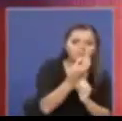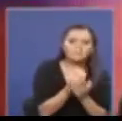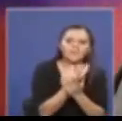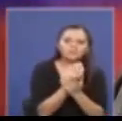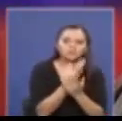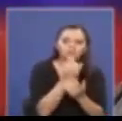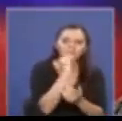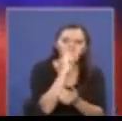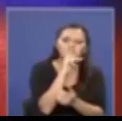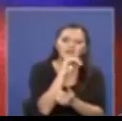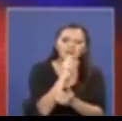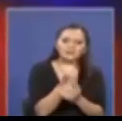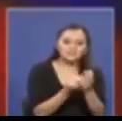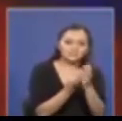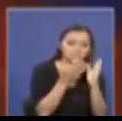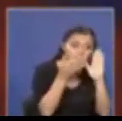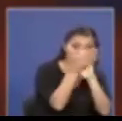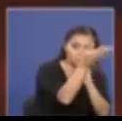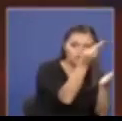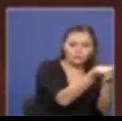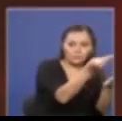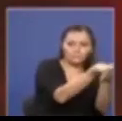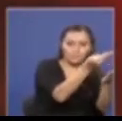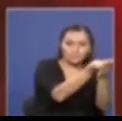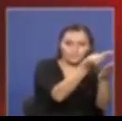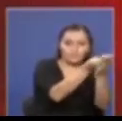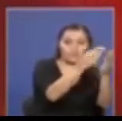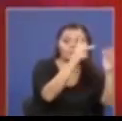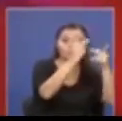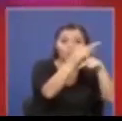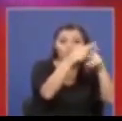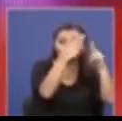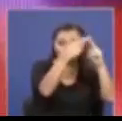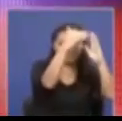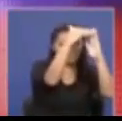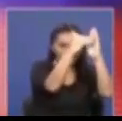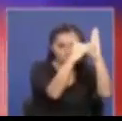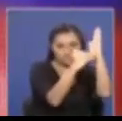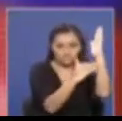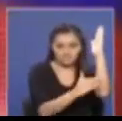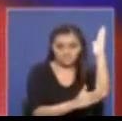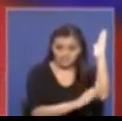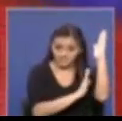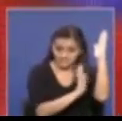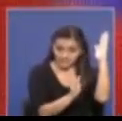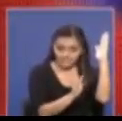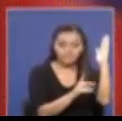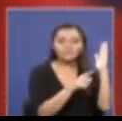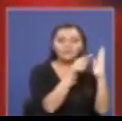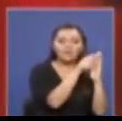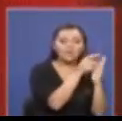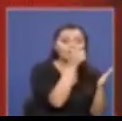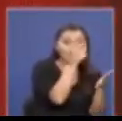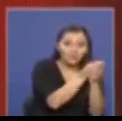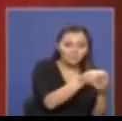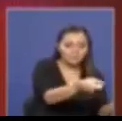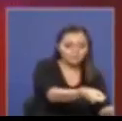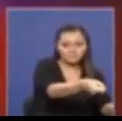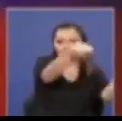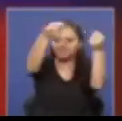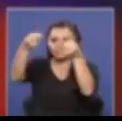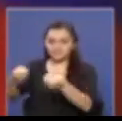barato, y sin aranceles, sin salvaguardias, y vienen y lo venden acá en Tulcán, en